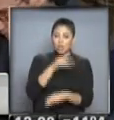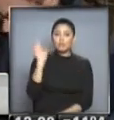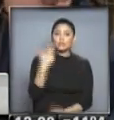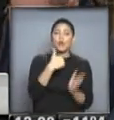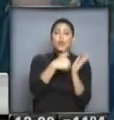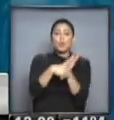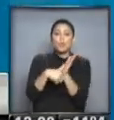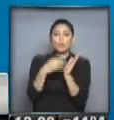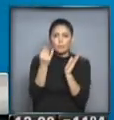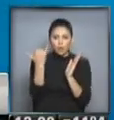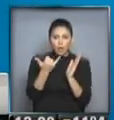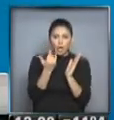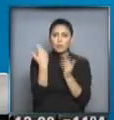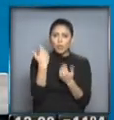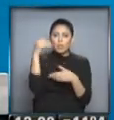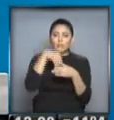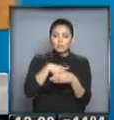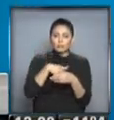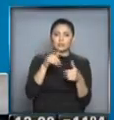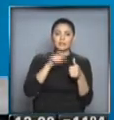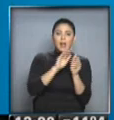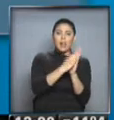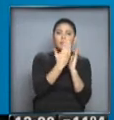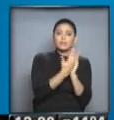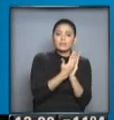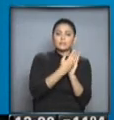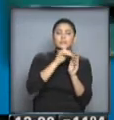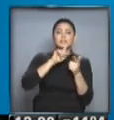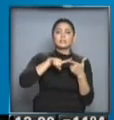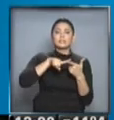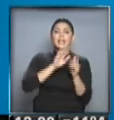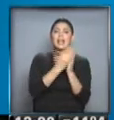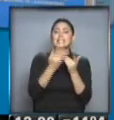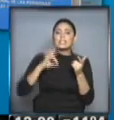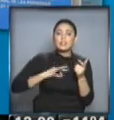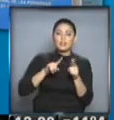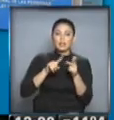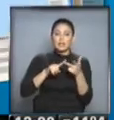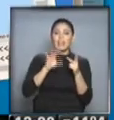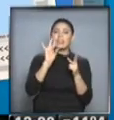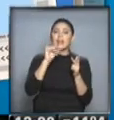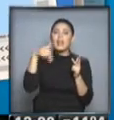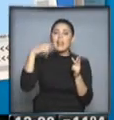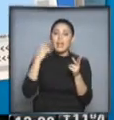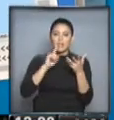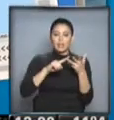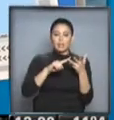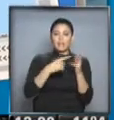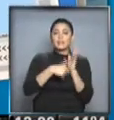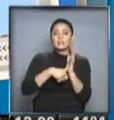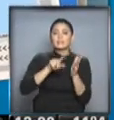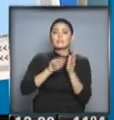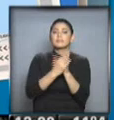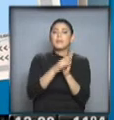los documentos son válidos para votar: libreta de enrolamiento, libreta cívica, DNI, libreta tapa